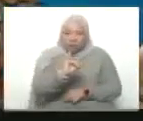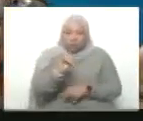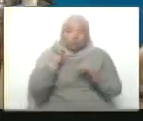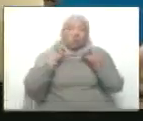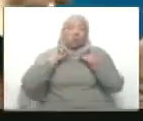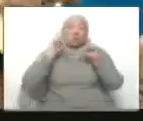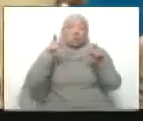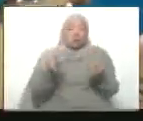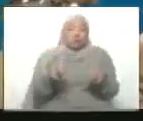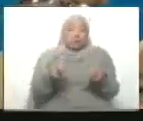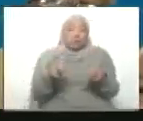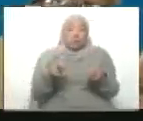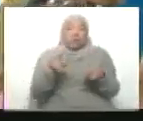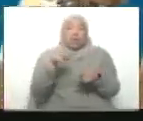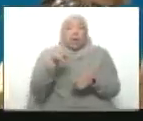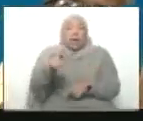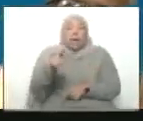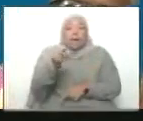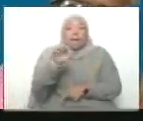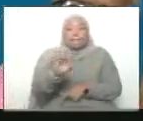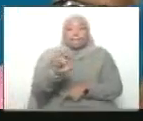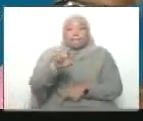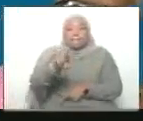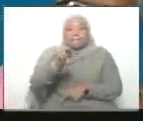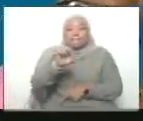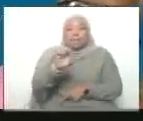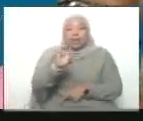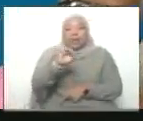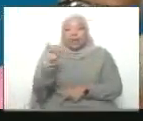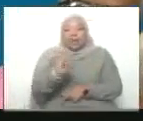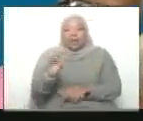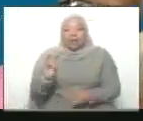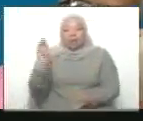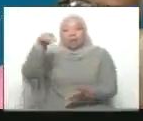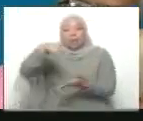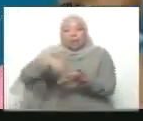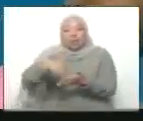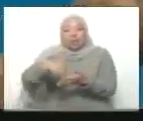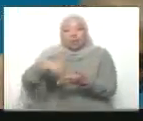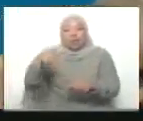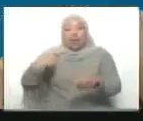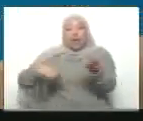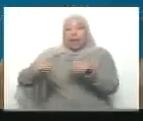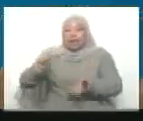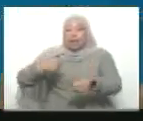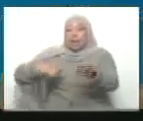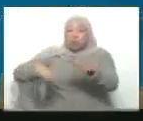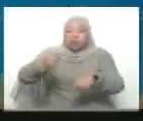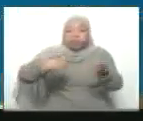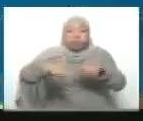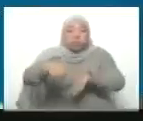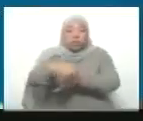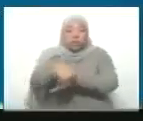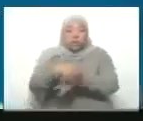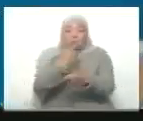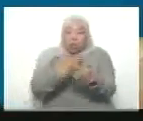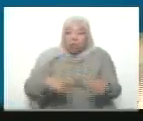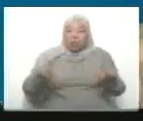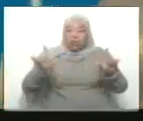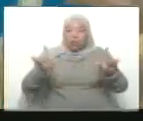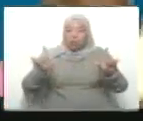Boulevard Pérez Almarza de Maracay, que antes era un sitio tomado por la economía informal y ahora ha sido